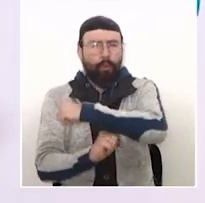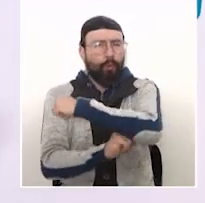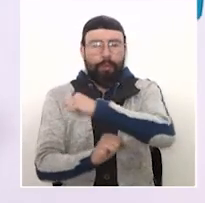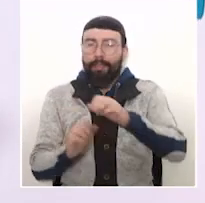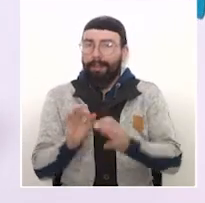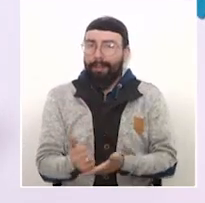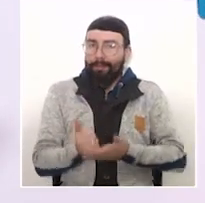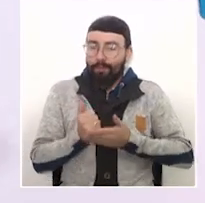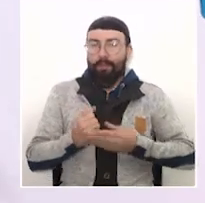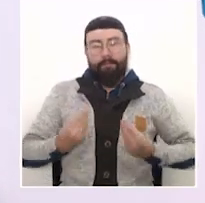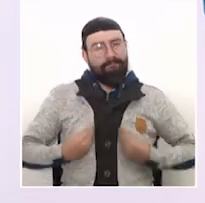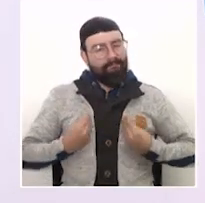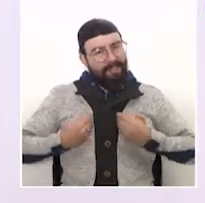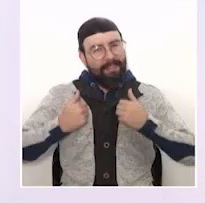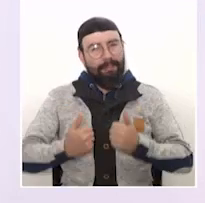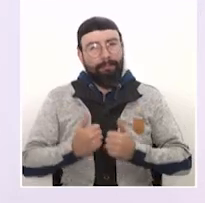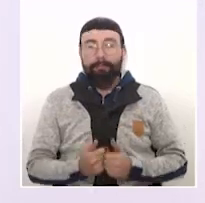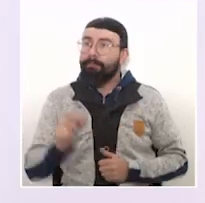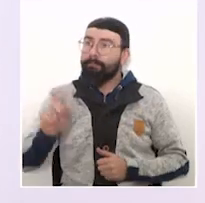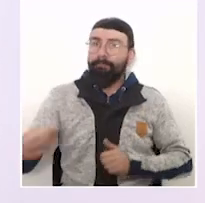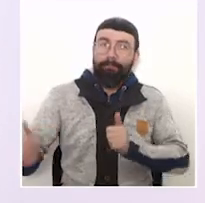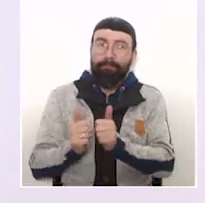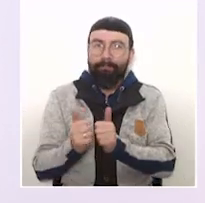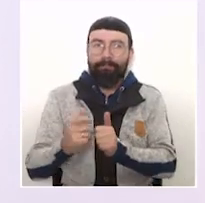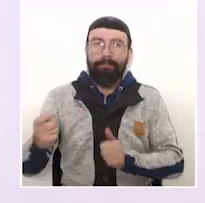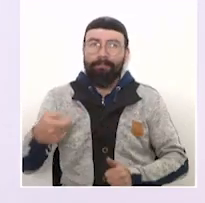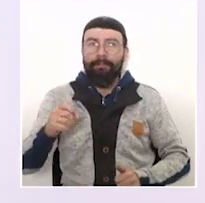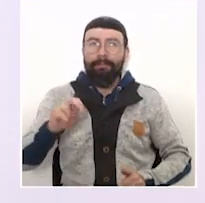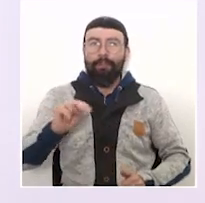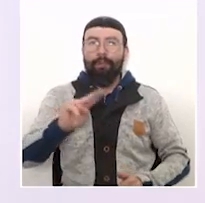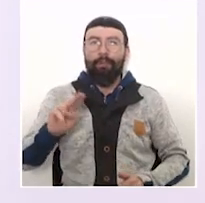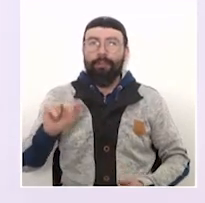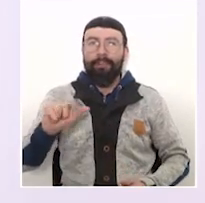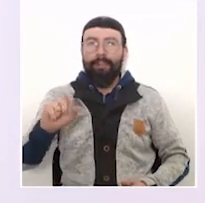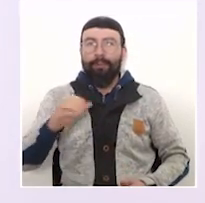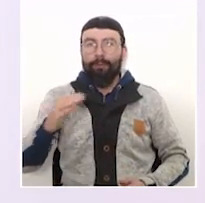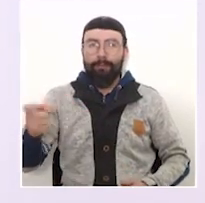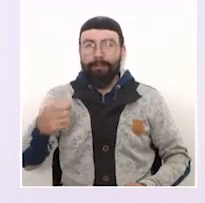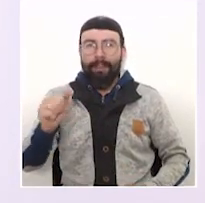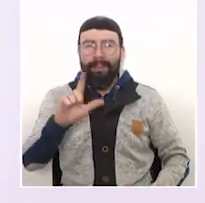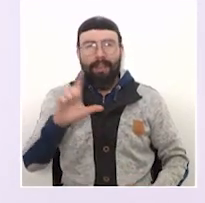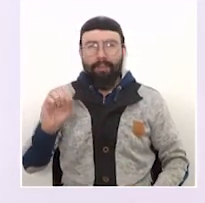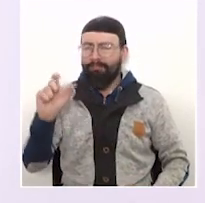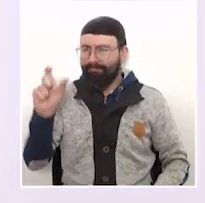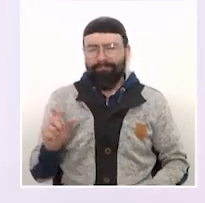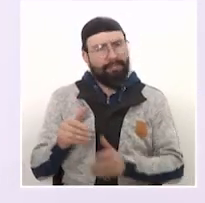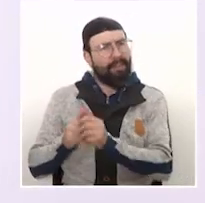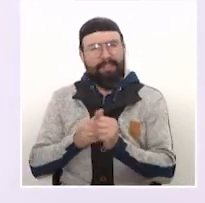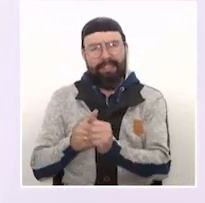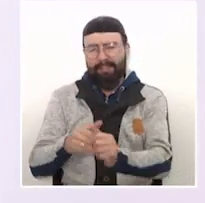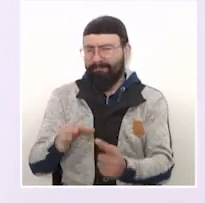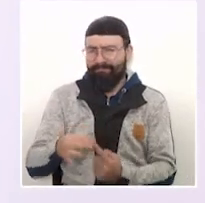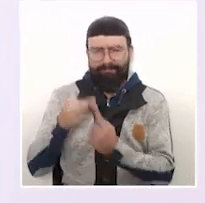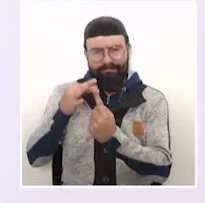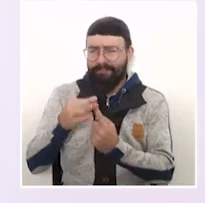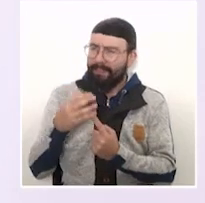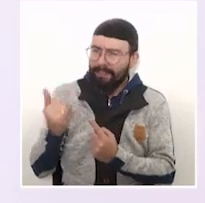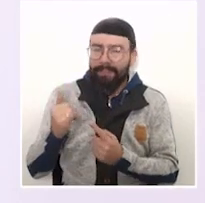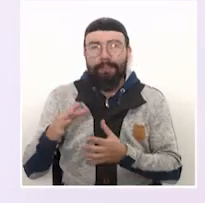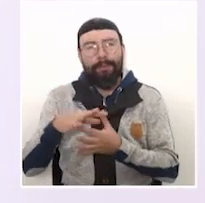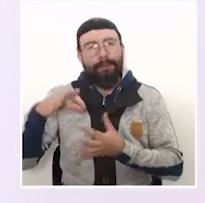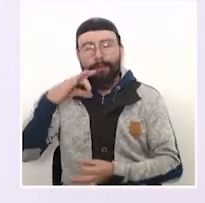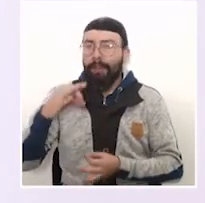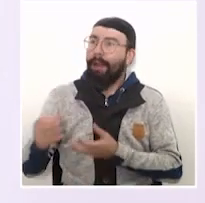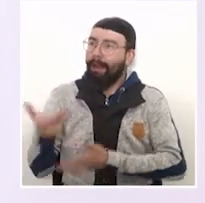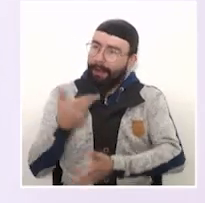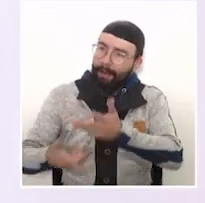buen vivir. Nos acompaña Gonzalo Gallo, un gran guía espiritual con quien tenemos el maravilloso placer de compartir hoy.